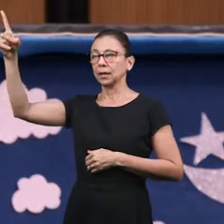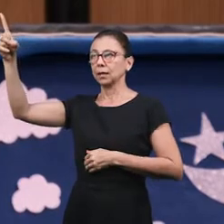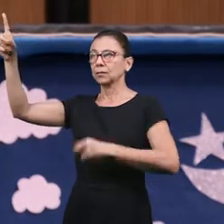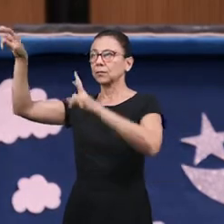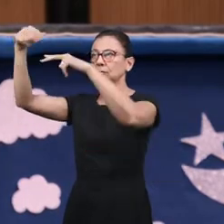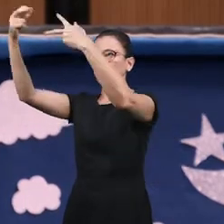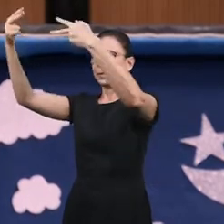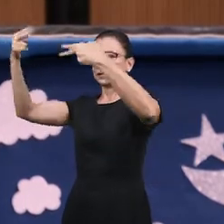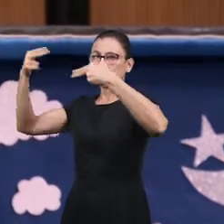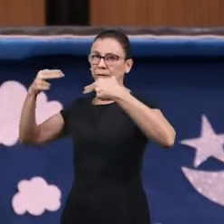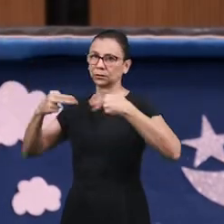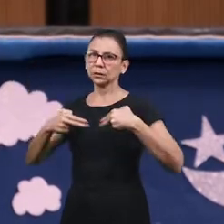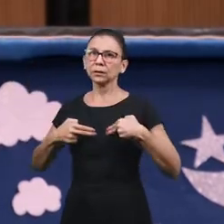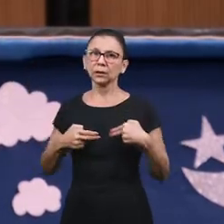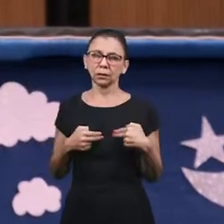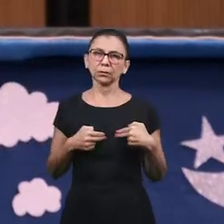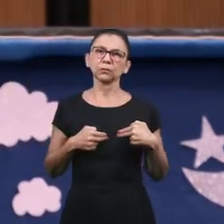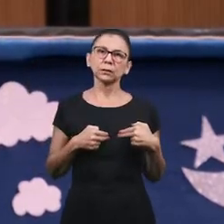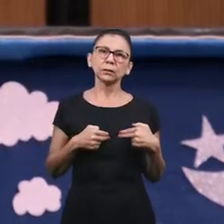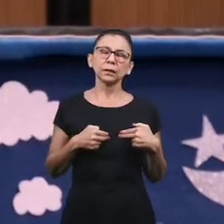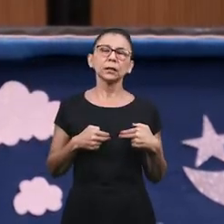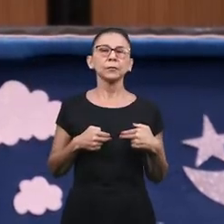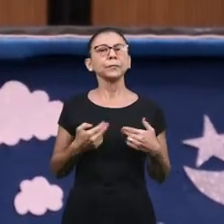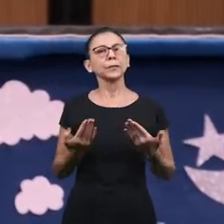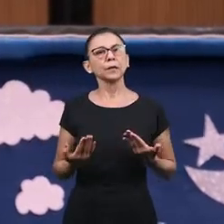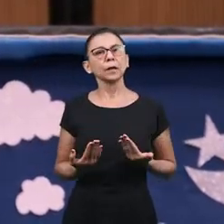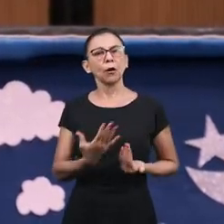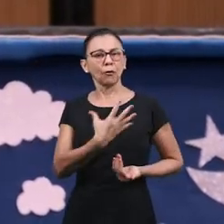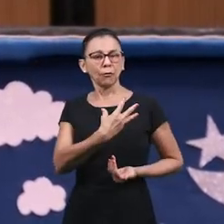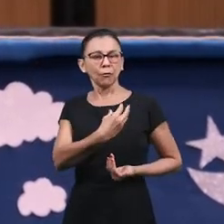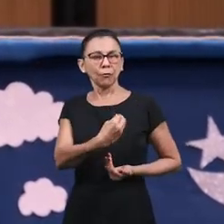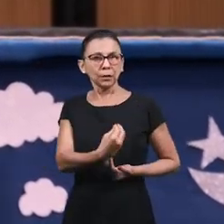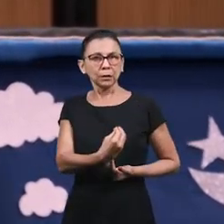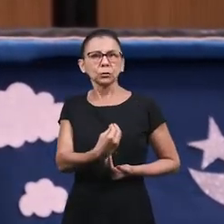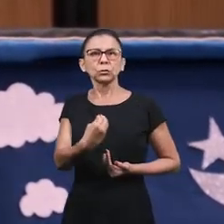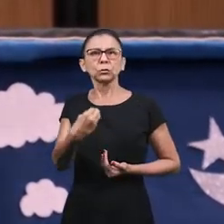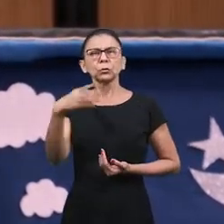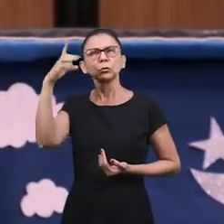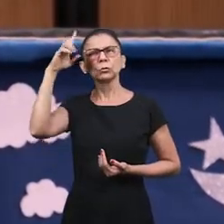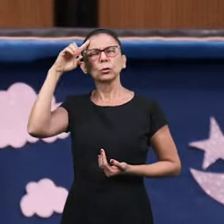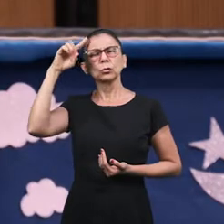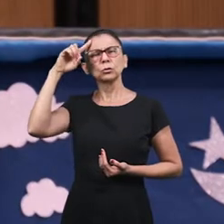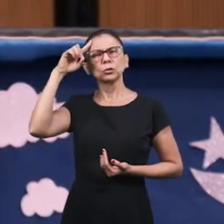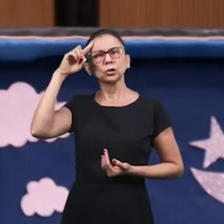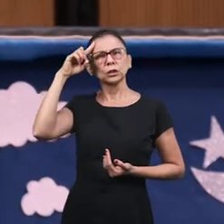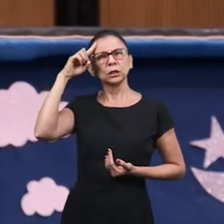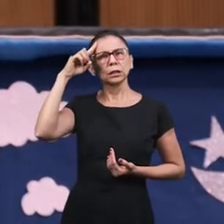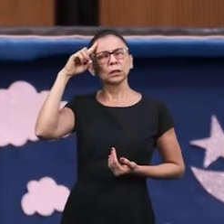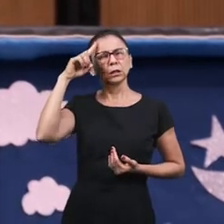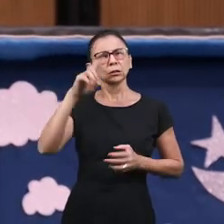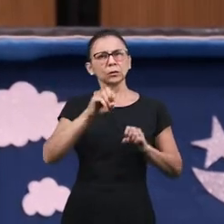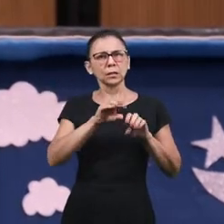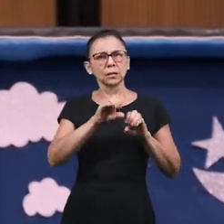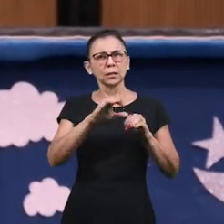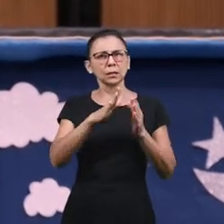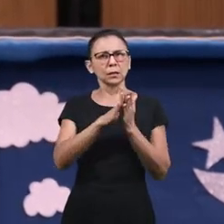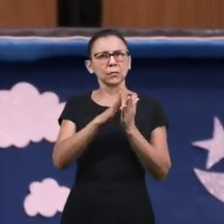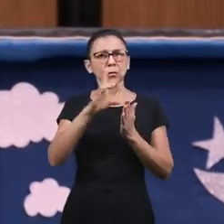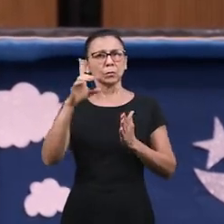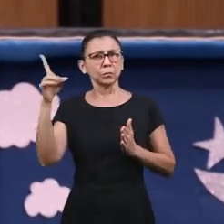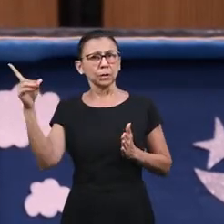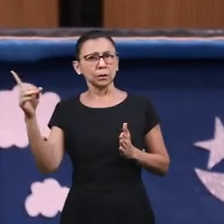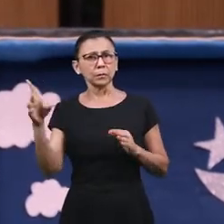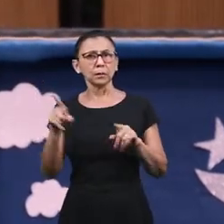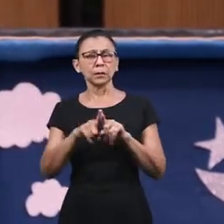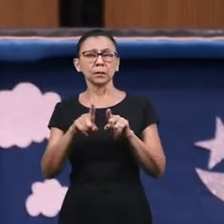Y a cada día nosotros enseñamos la palabra de Dios a nuestros hijos. Los llevamos a los cultos, a la iglesia.